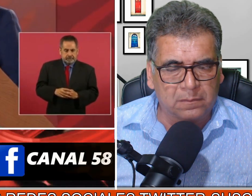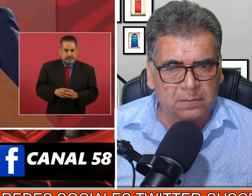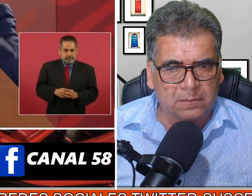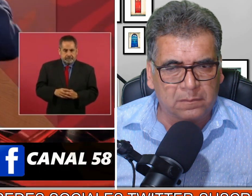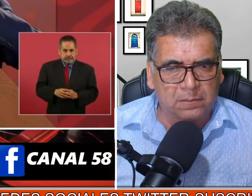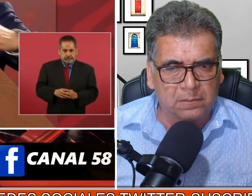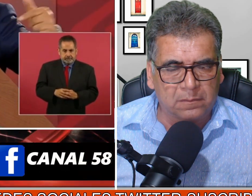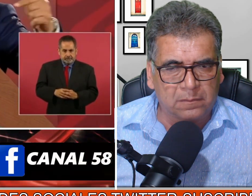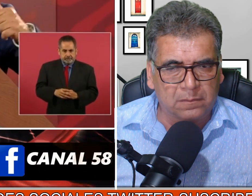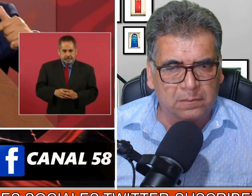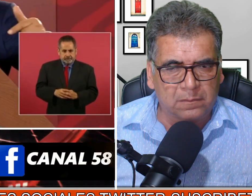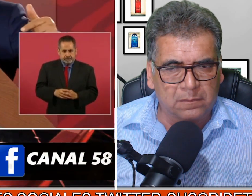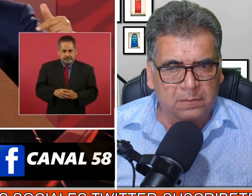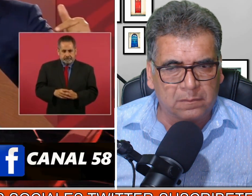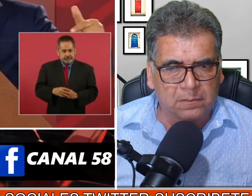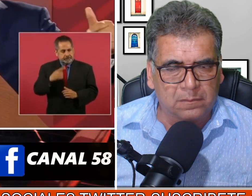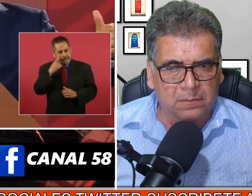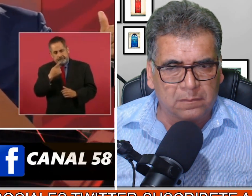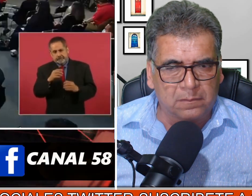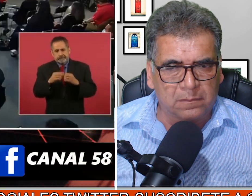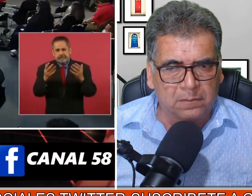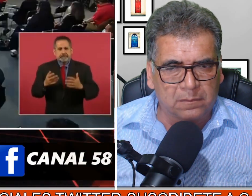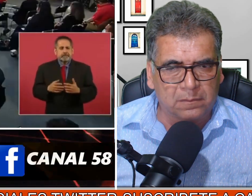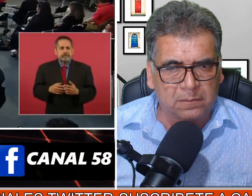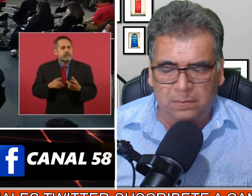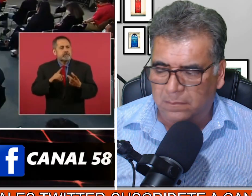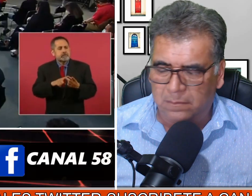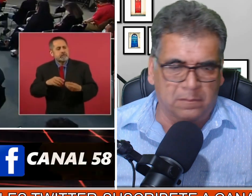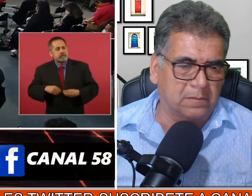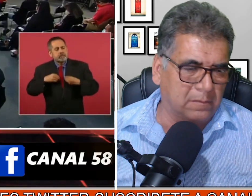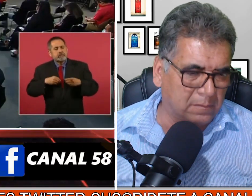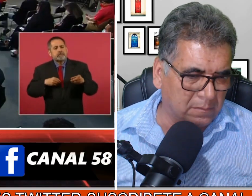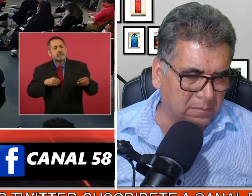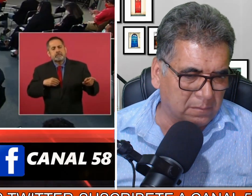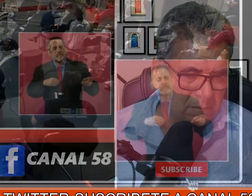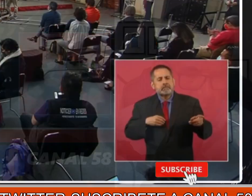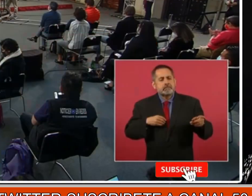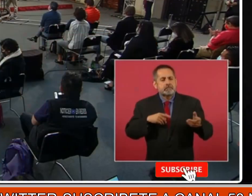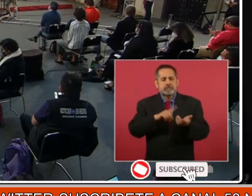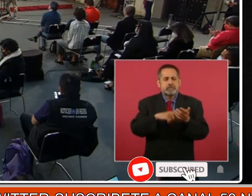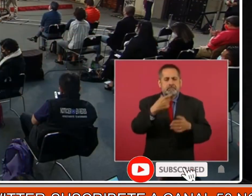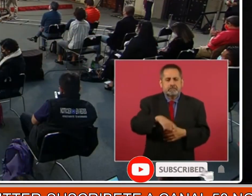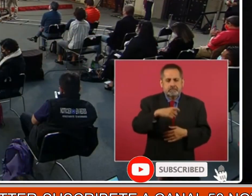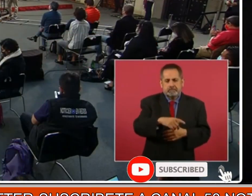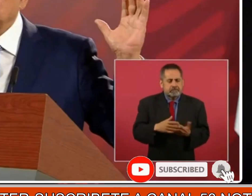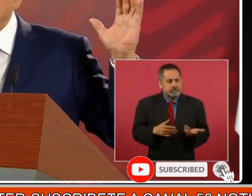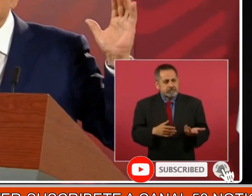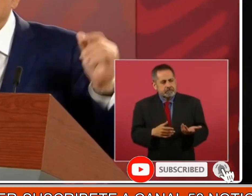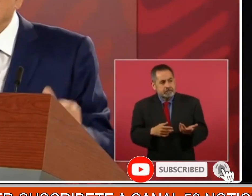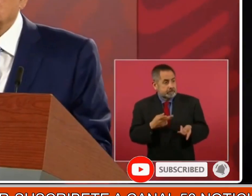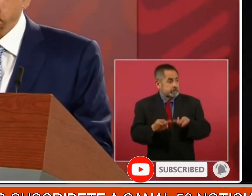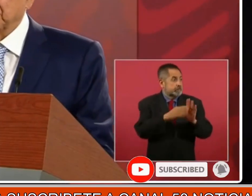claro también si nos vamos a donde viven los más afortunados pues tampoco ganamos